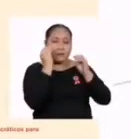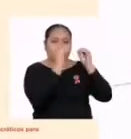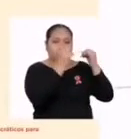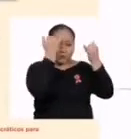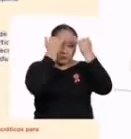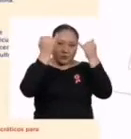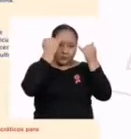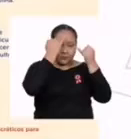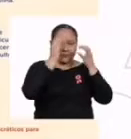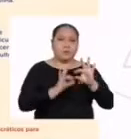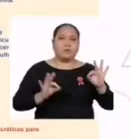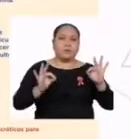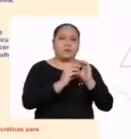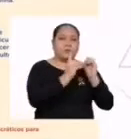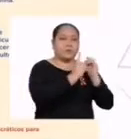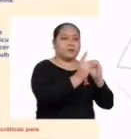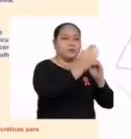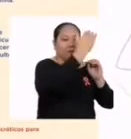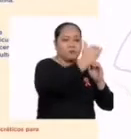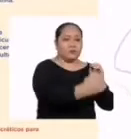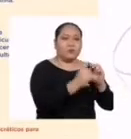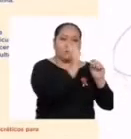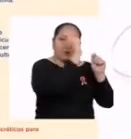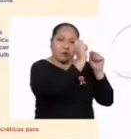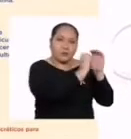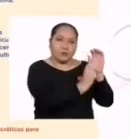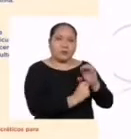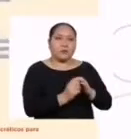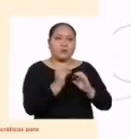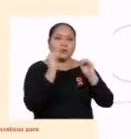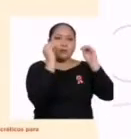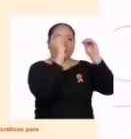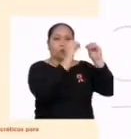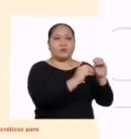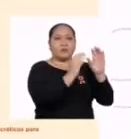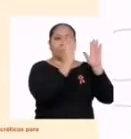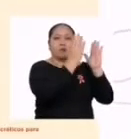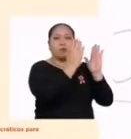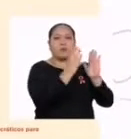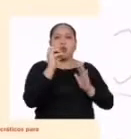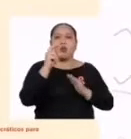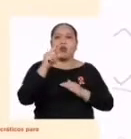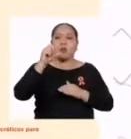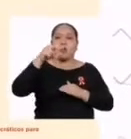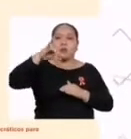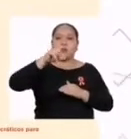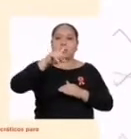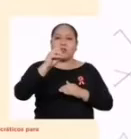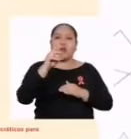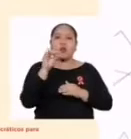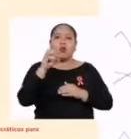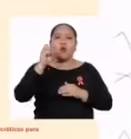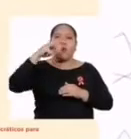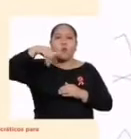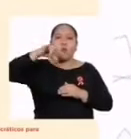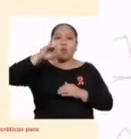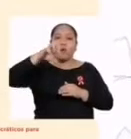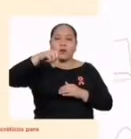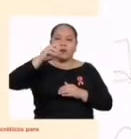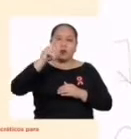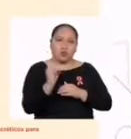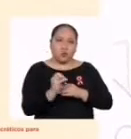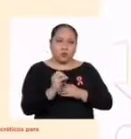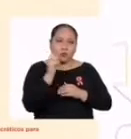principales. En el lado derecho vemos mis anotaciones. He hecho un organizador compuesto de las ideas principales que giran alrededor